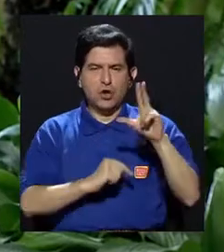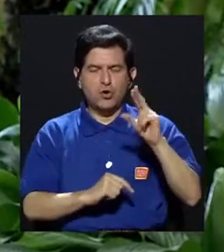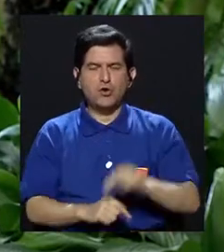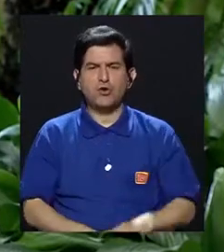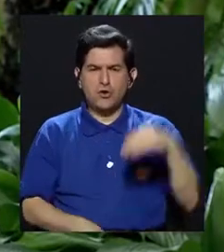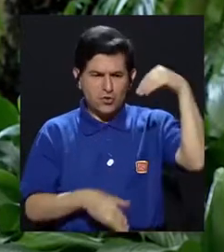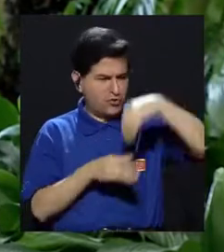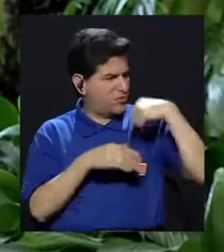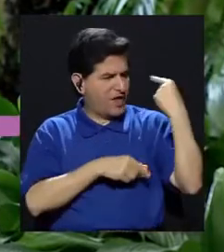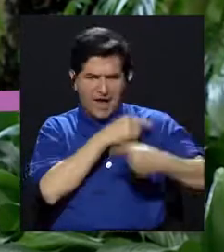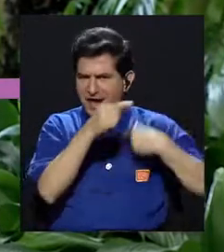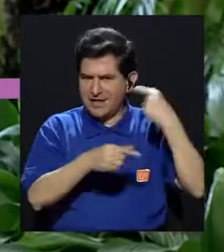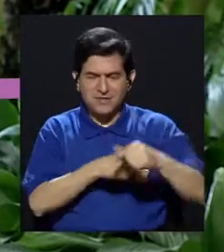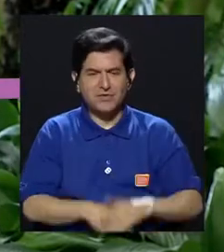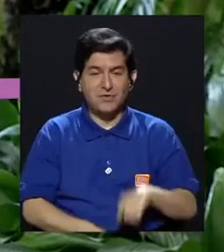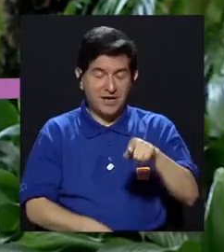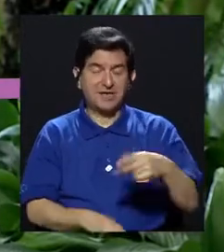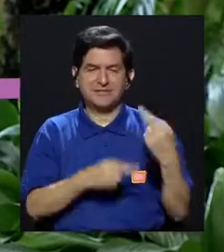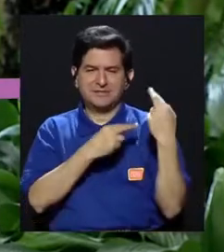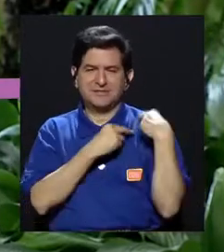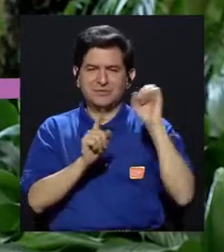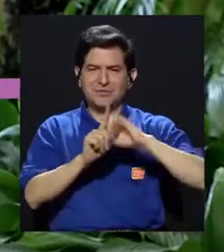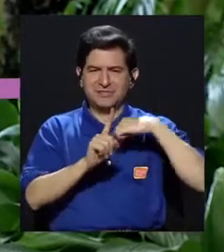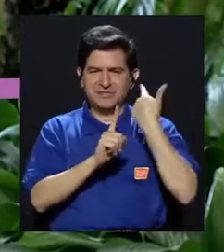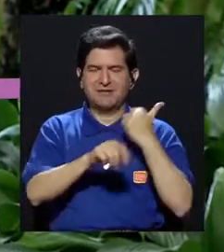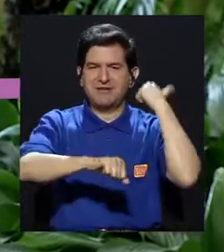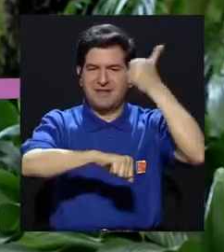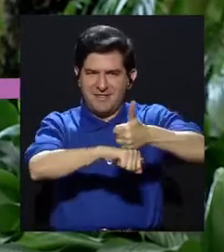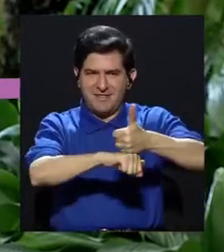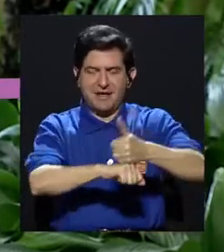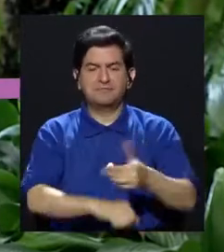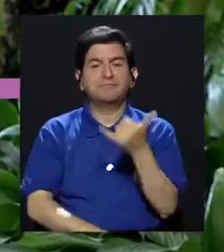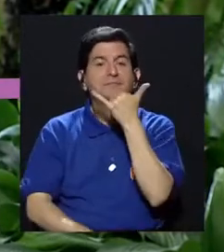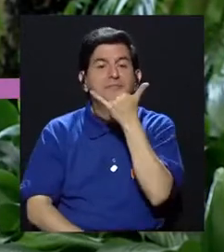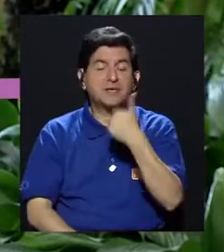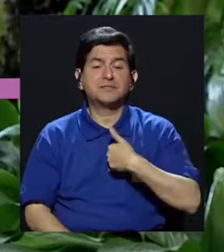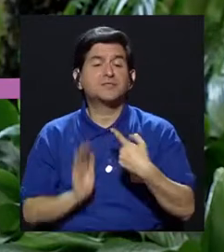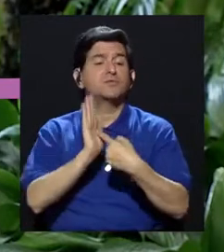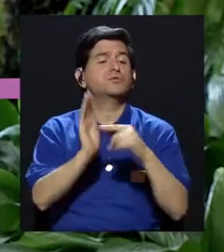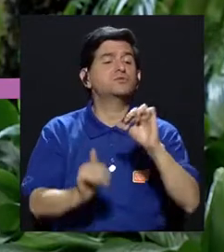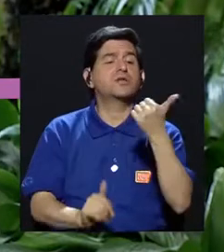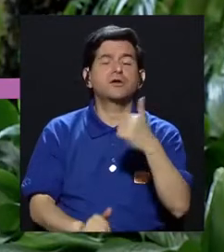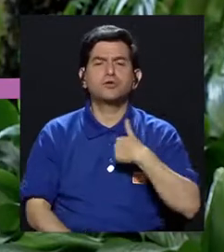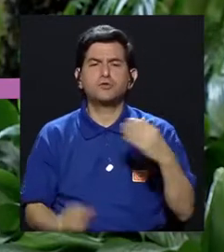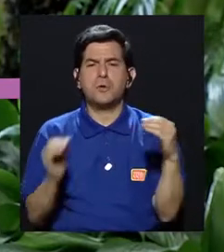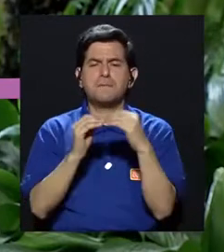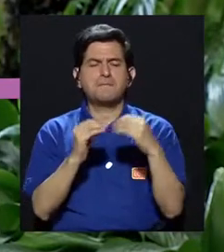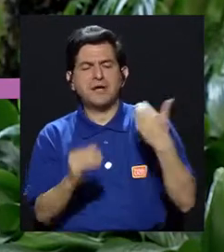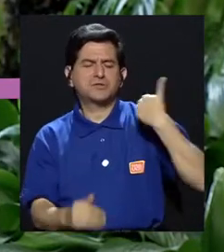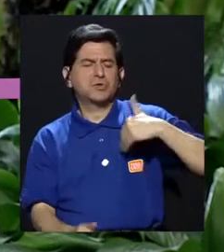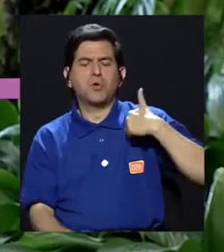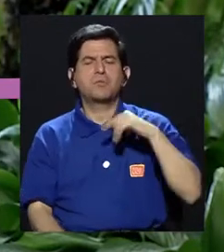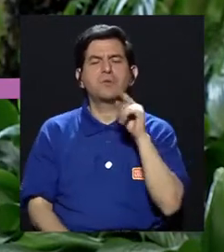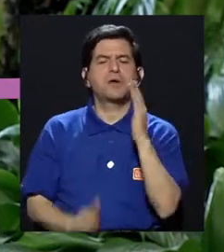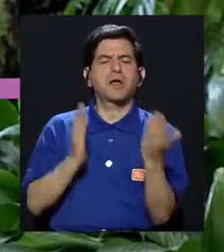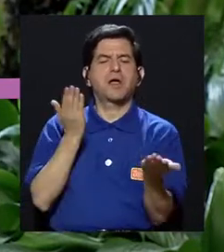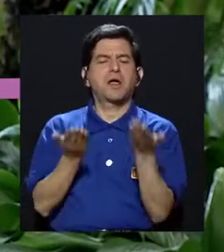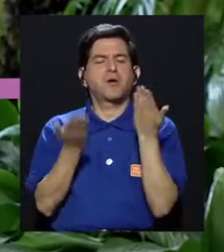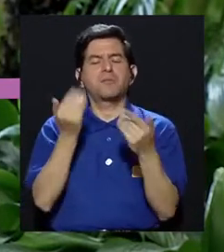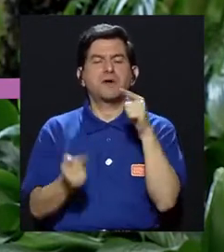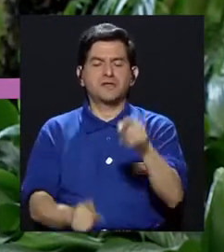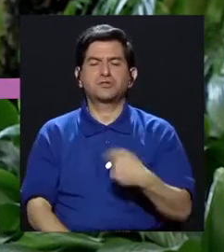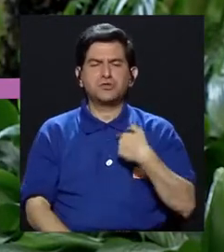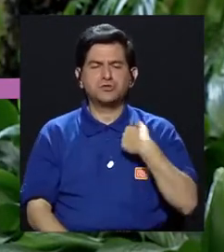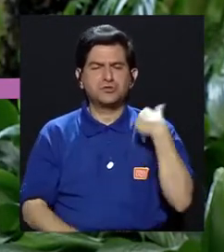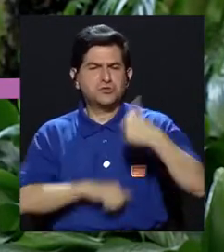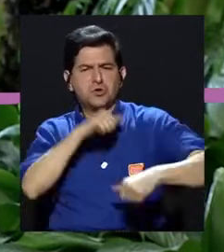que se traje en los genes, sigo repitiendo, como un encargo social. Entonces, ¿qué pasa? Que yo tengo que demostrarle a los demás, yo soy más hombre que usted. Entonces, yo